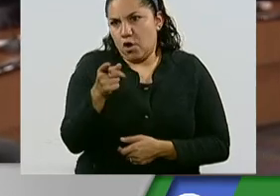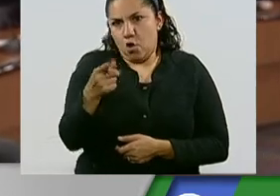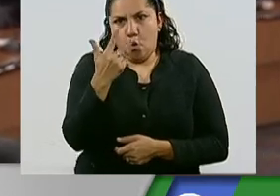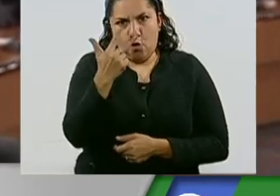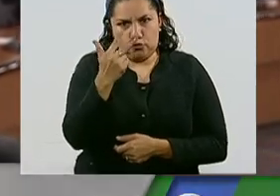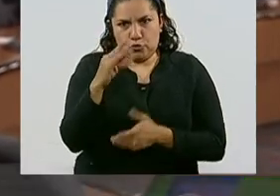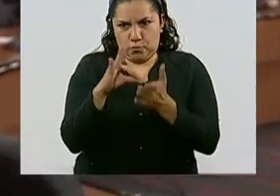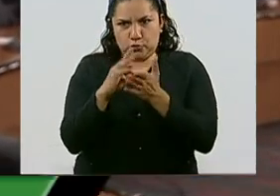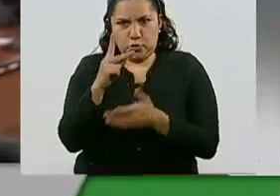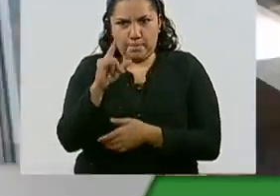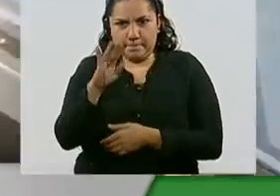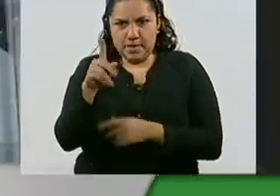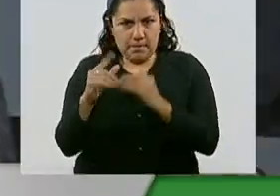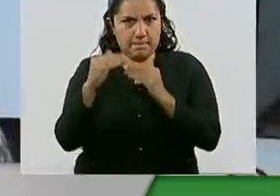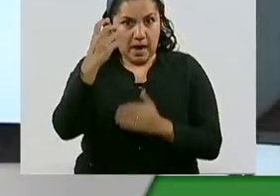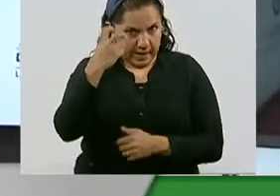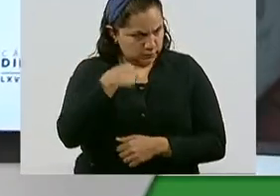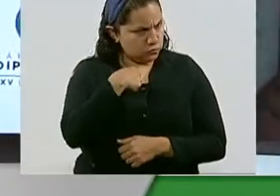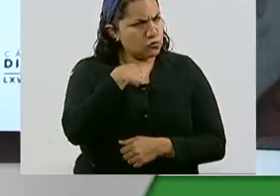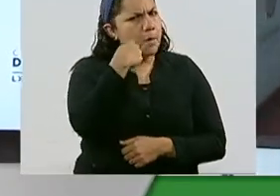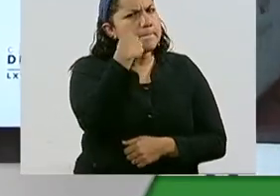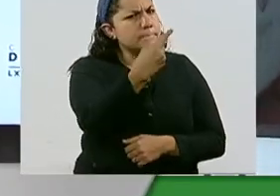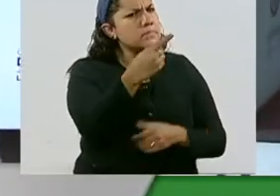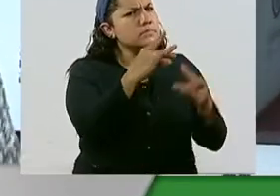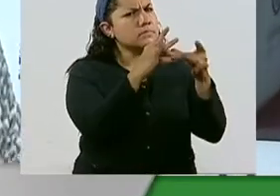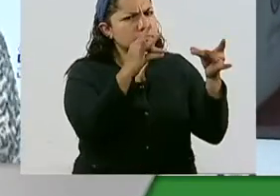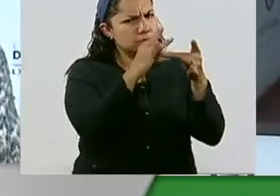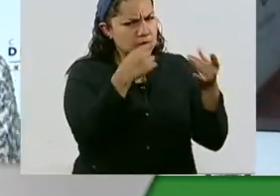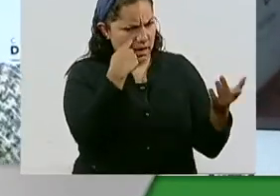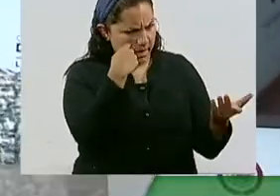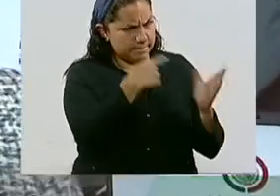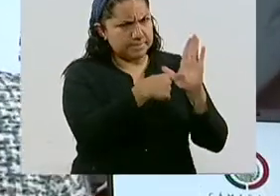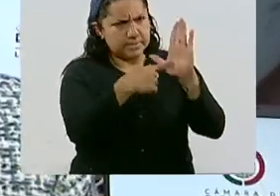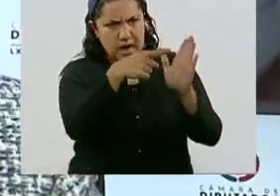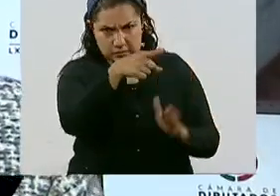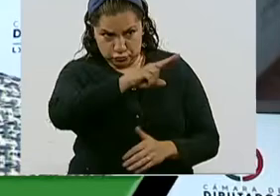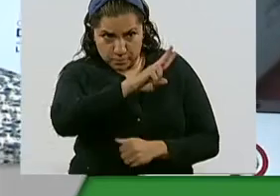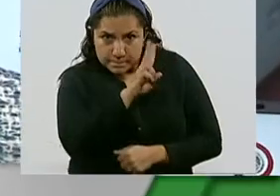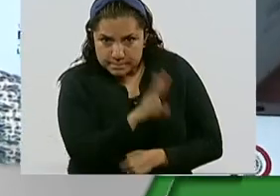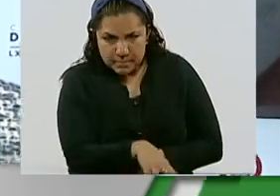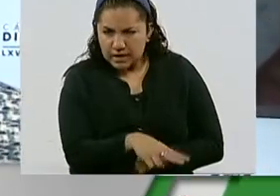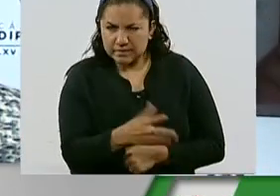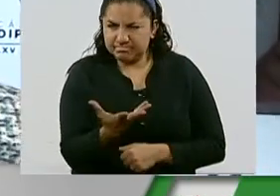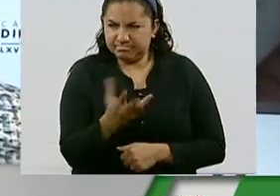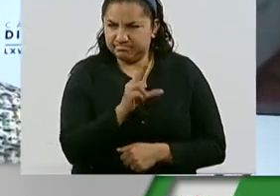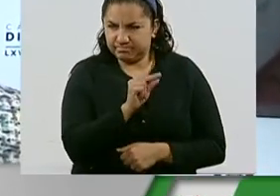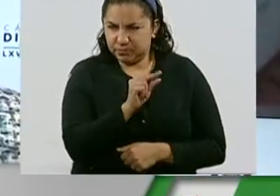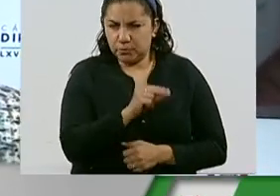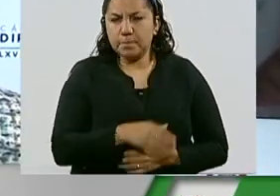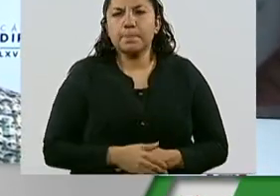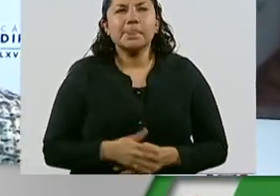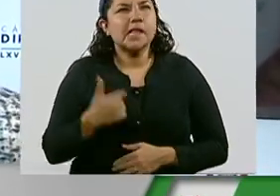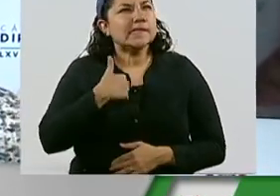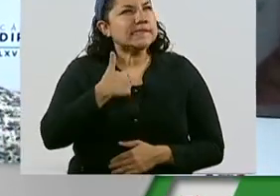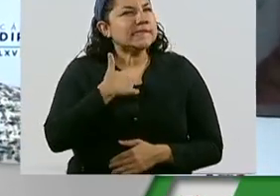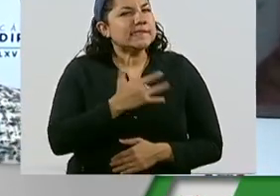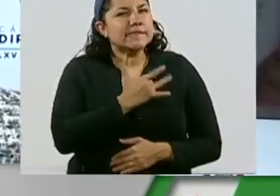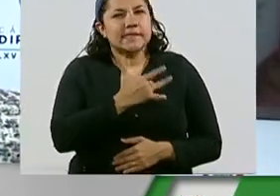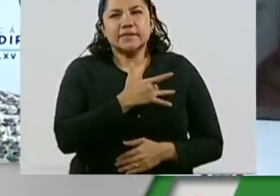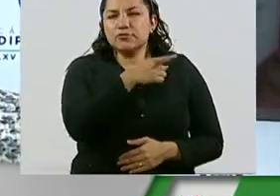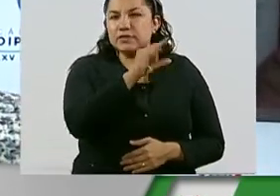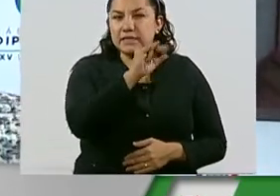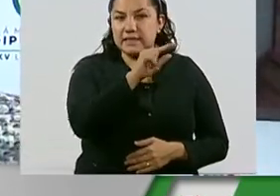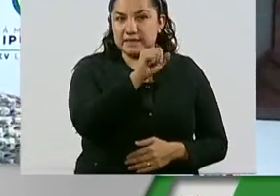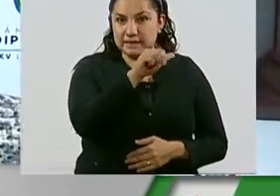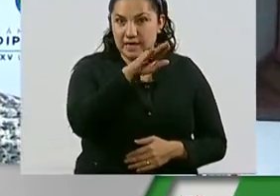su pantalla como verdades a medias. Yo me quedo todavía con esa sensación de que el Insabi no estuvo a la altura de